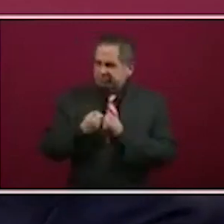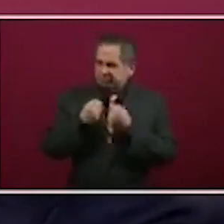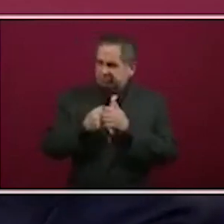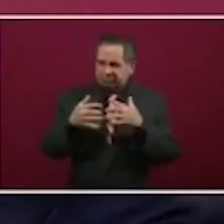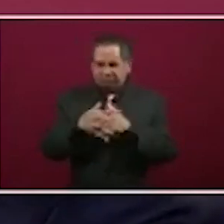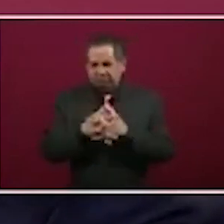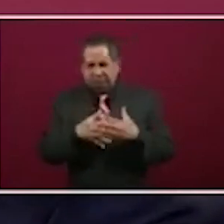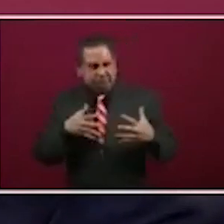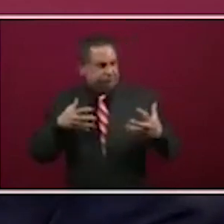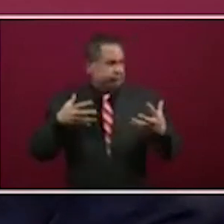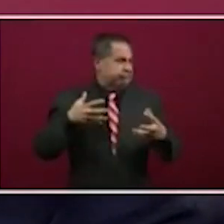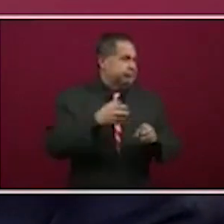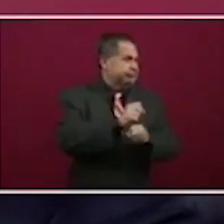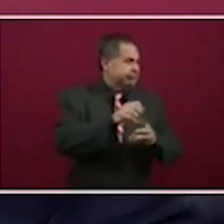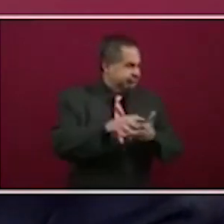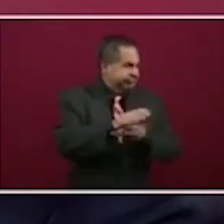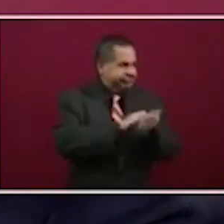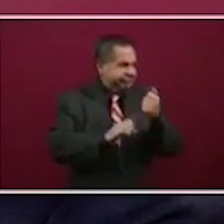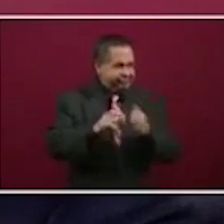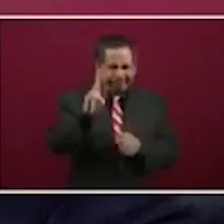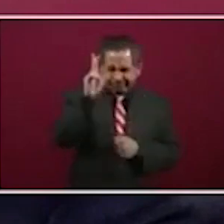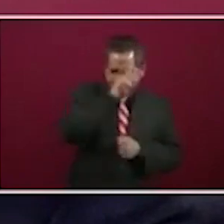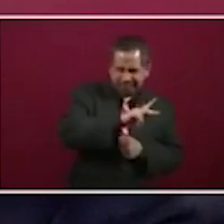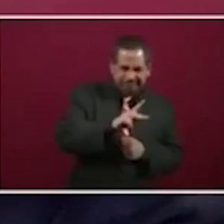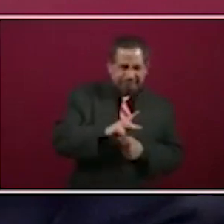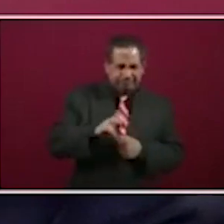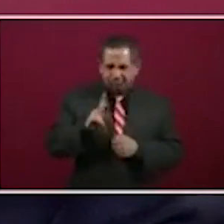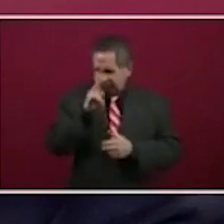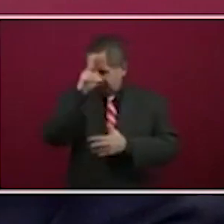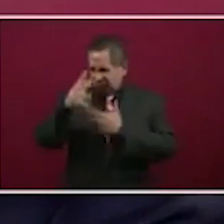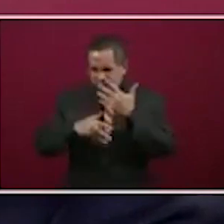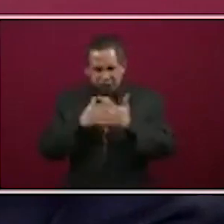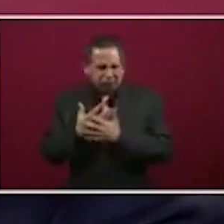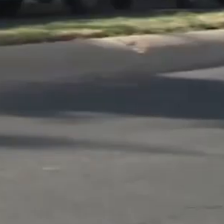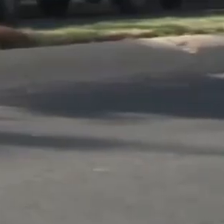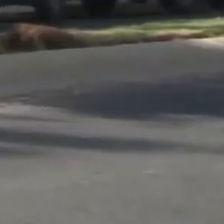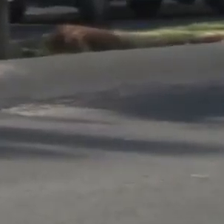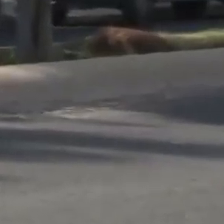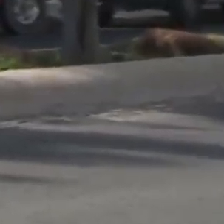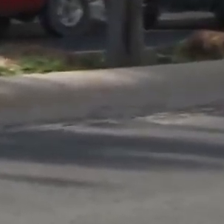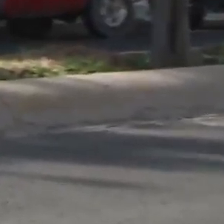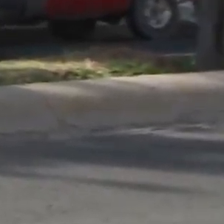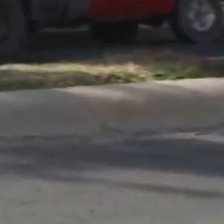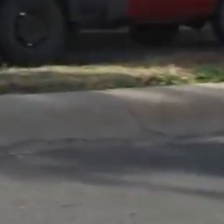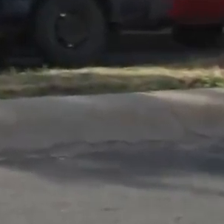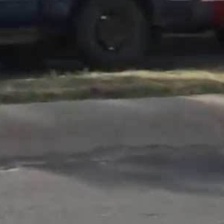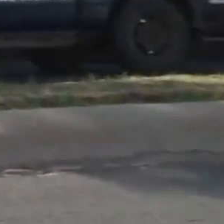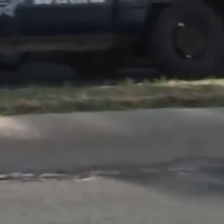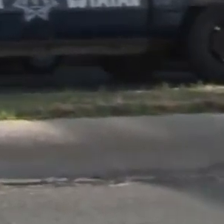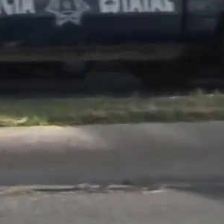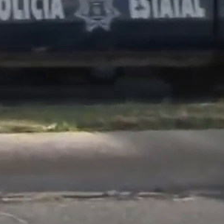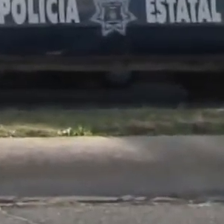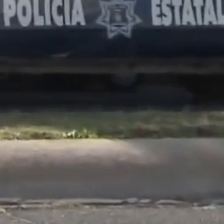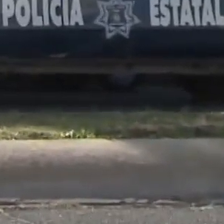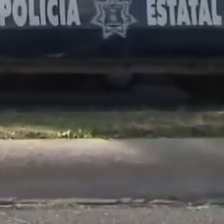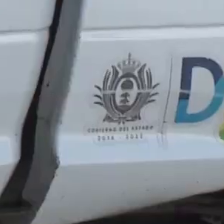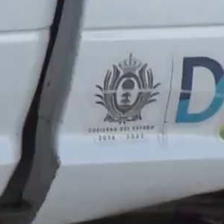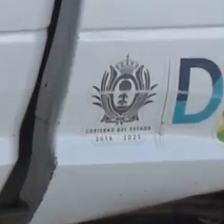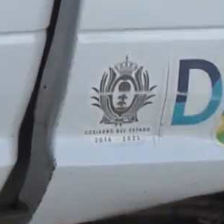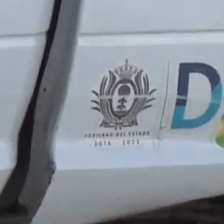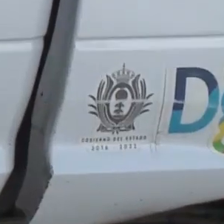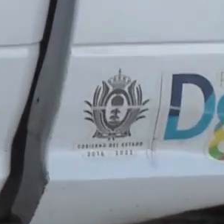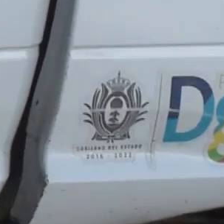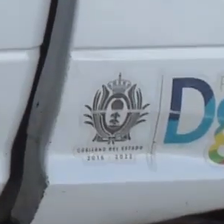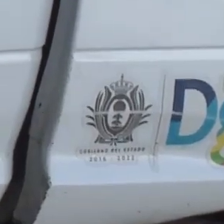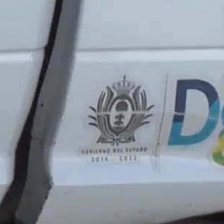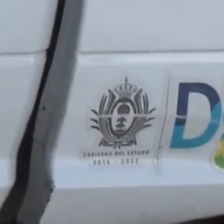se han ido postergando a lo largo del país y es que es una realidad que la búsqueda de personas desaparecidas se ha hecho en la mayoría de los casos